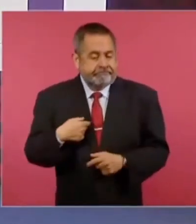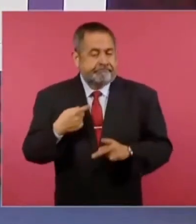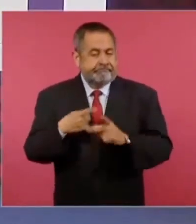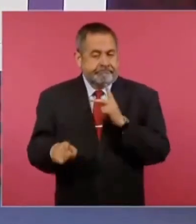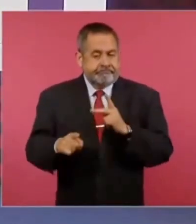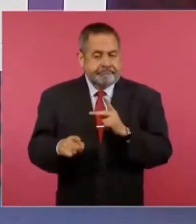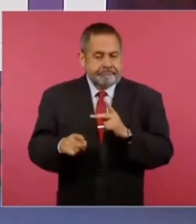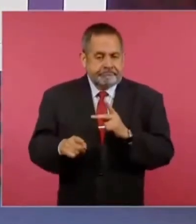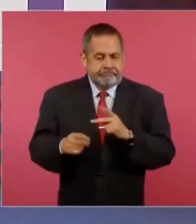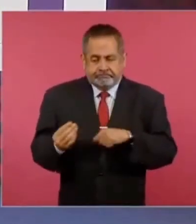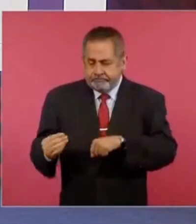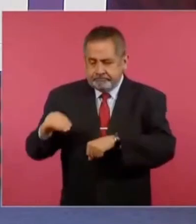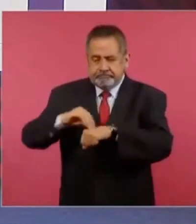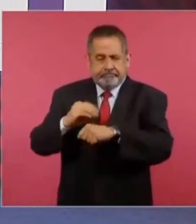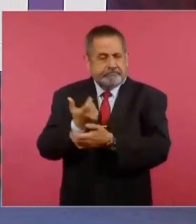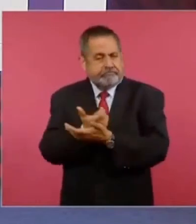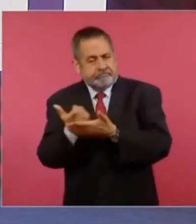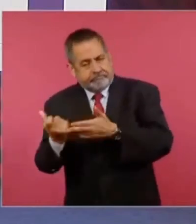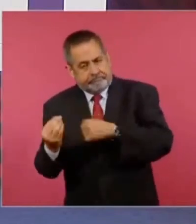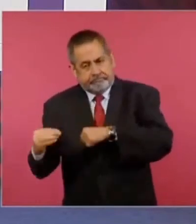y empezamos a aumentarle.